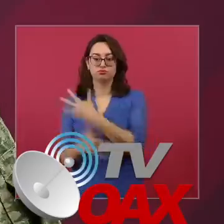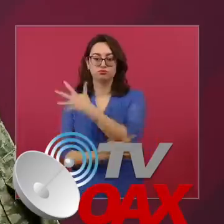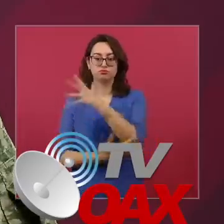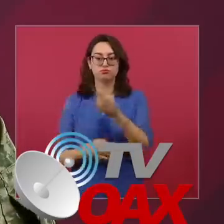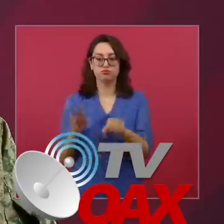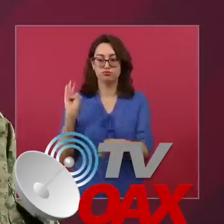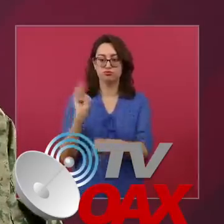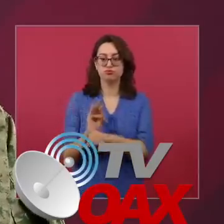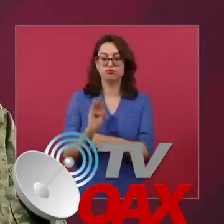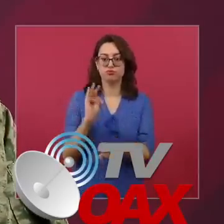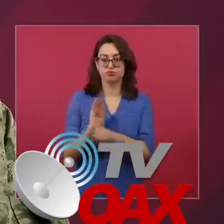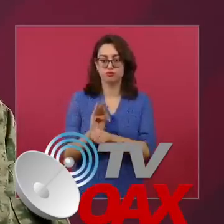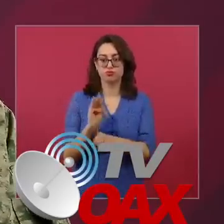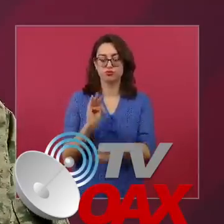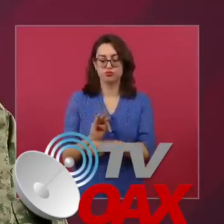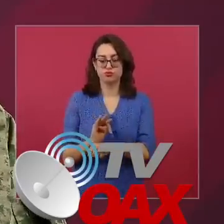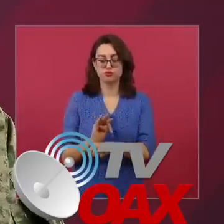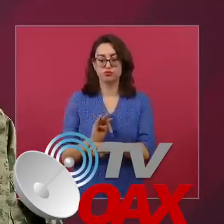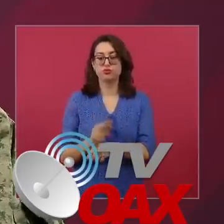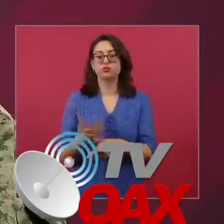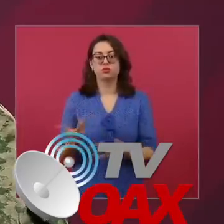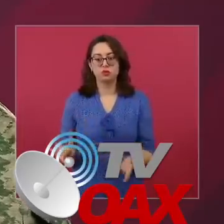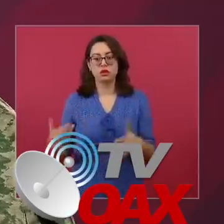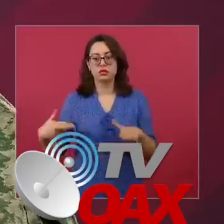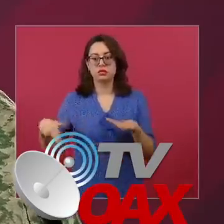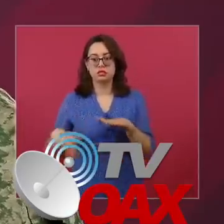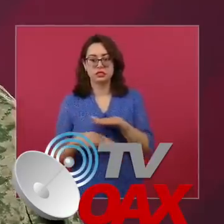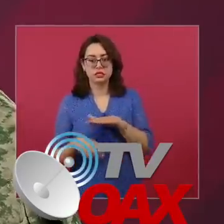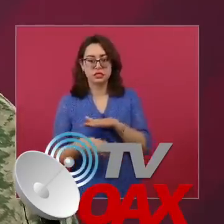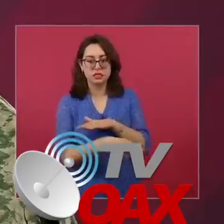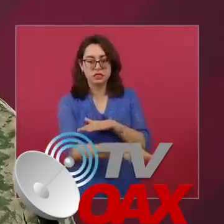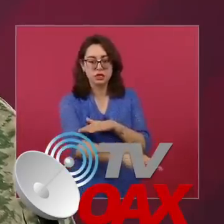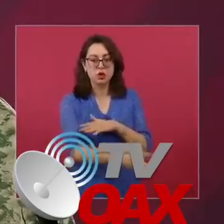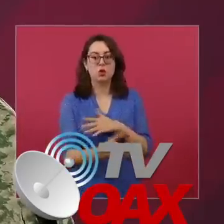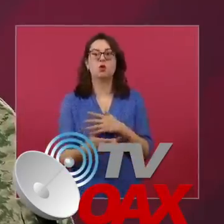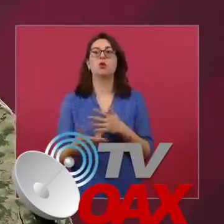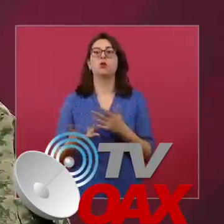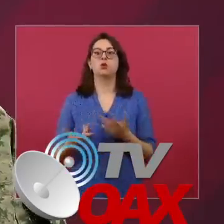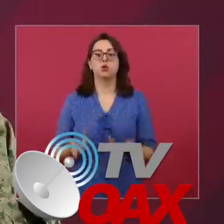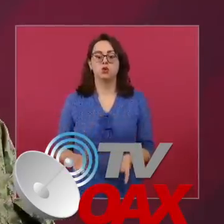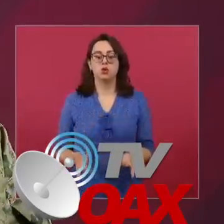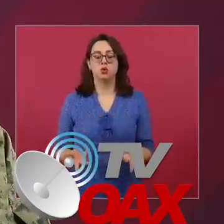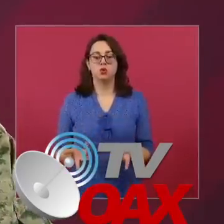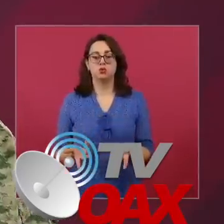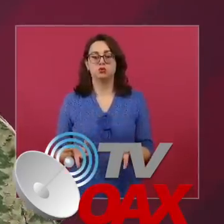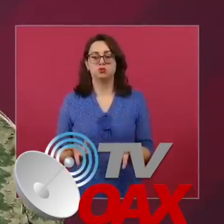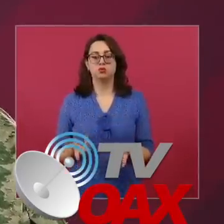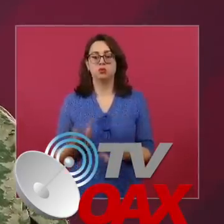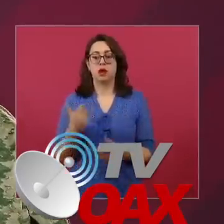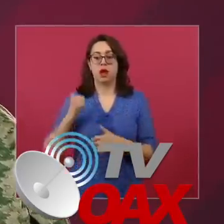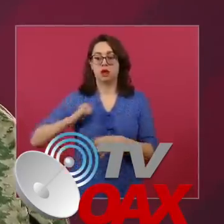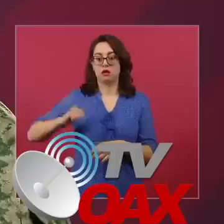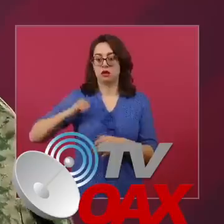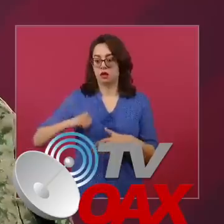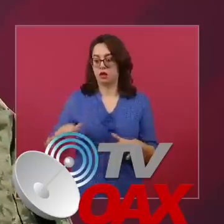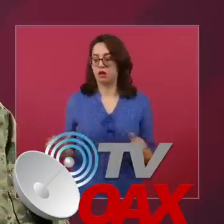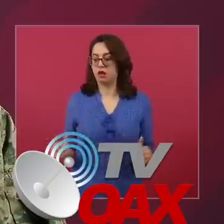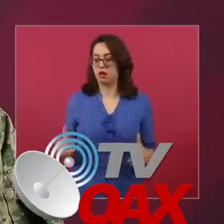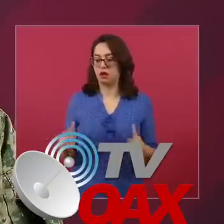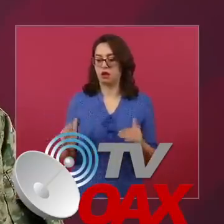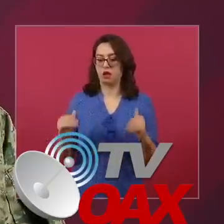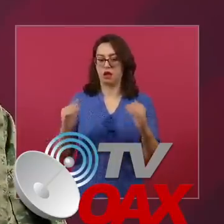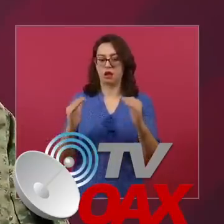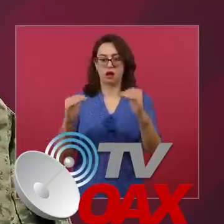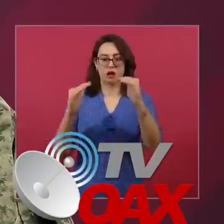para hacer cruces de ríos, para cruzar inclusive zonas arqueológicas y también